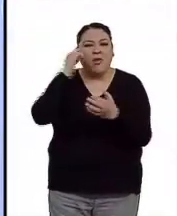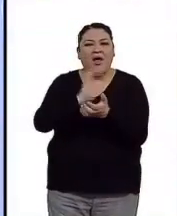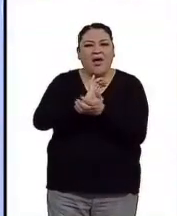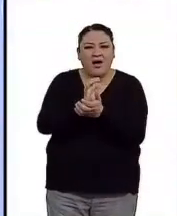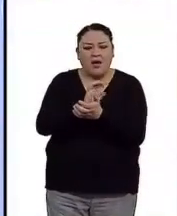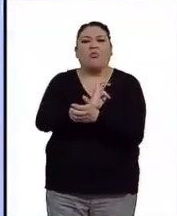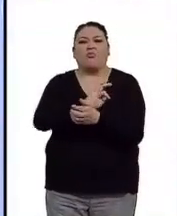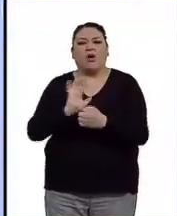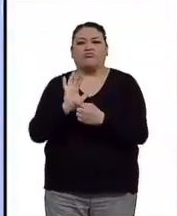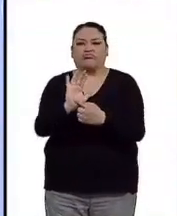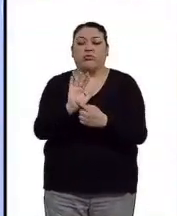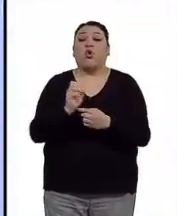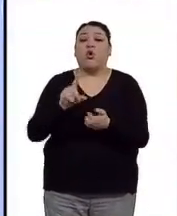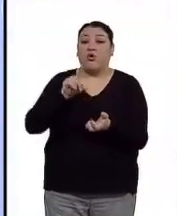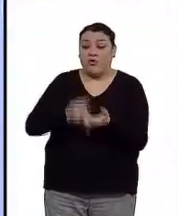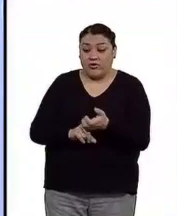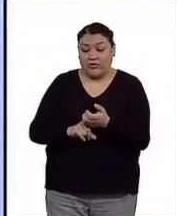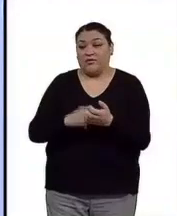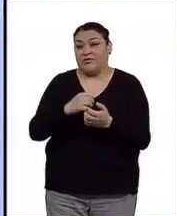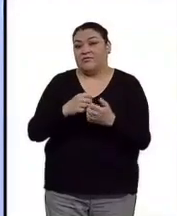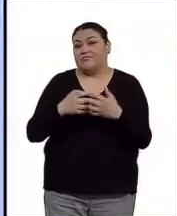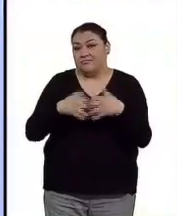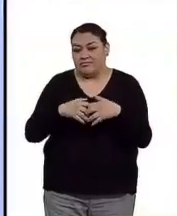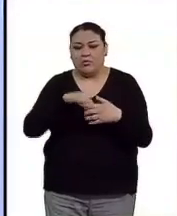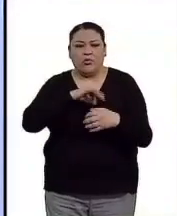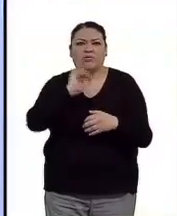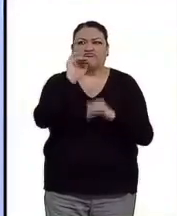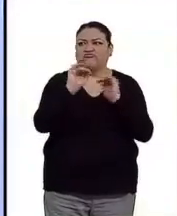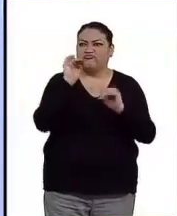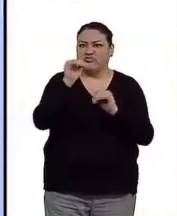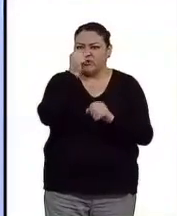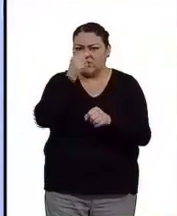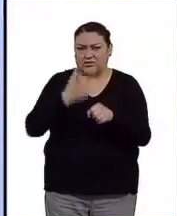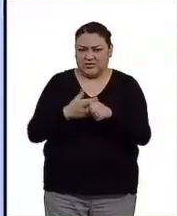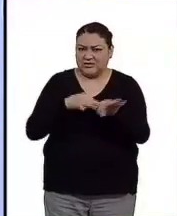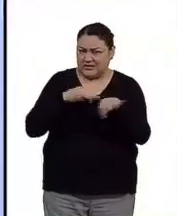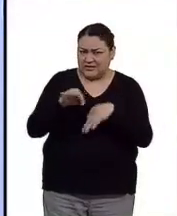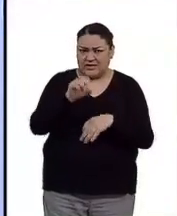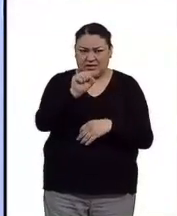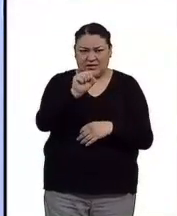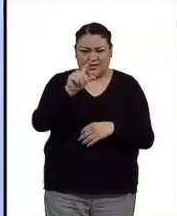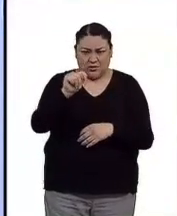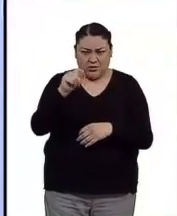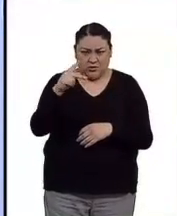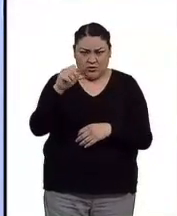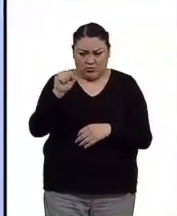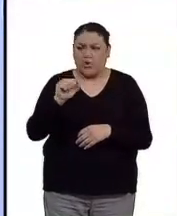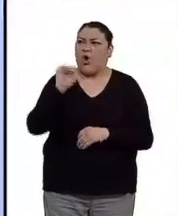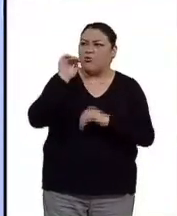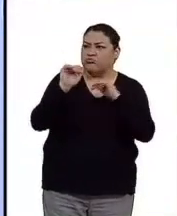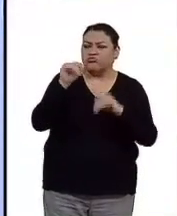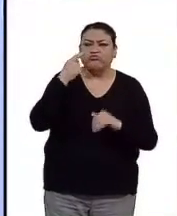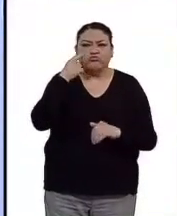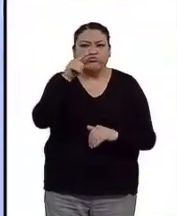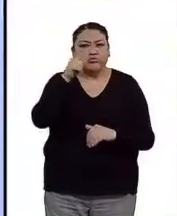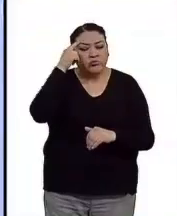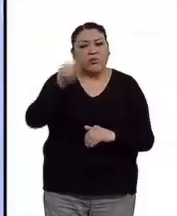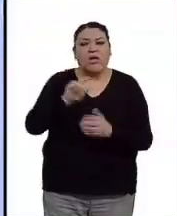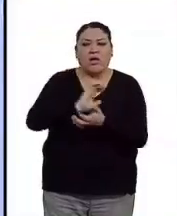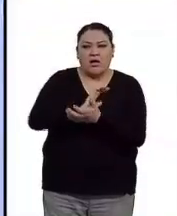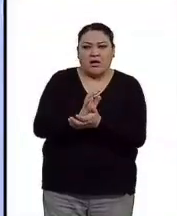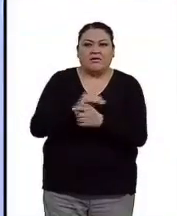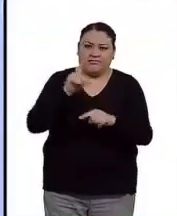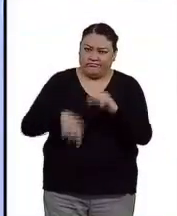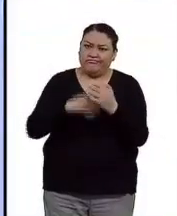propios órganos internos de control o los mecanismos que tiene la Secretaría de Trabajo y Previsión Social para disminuir la discriminación al interior de los